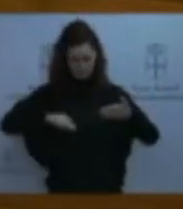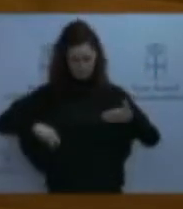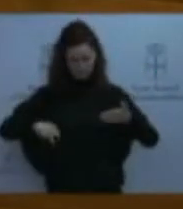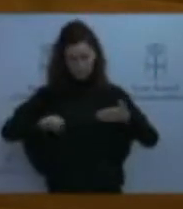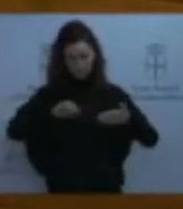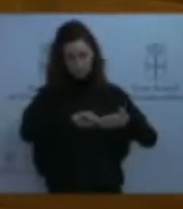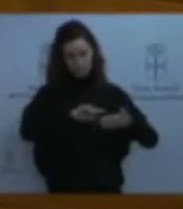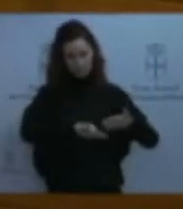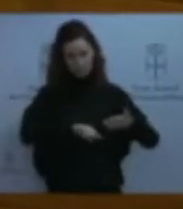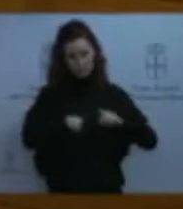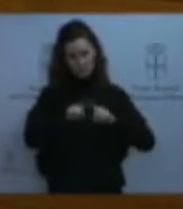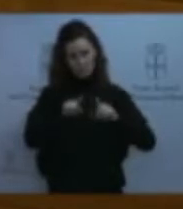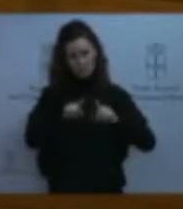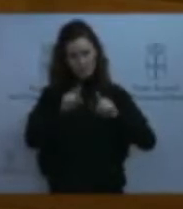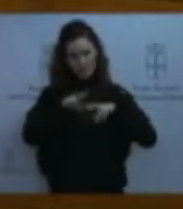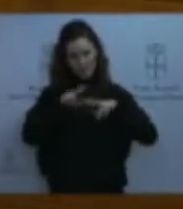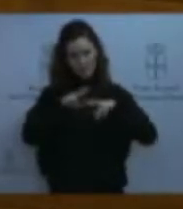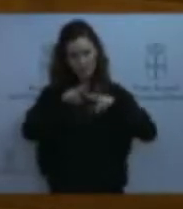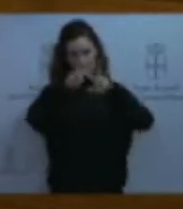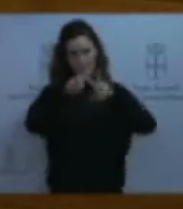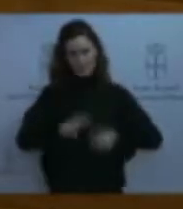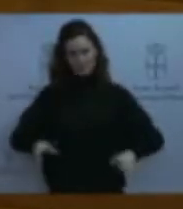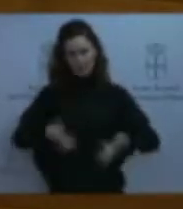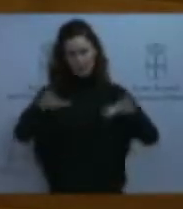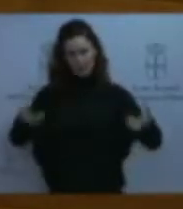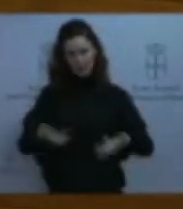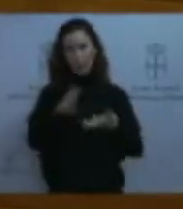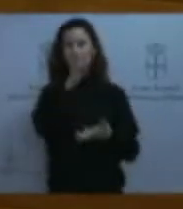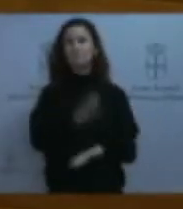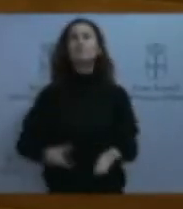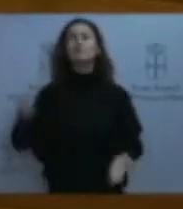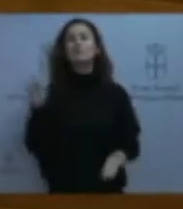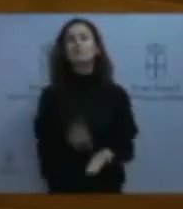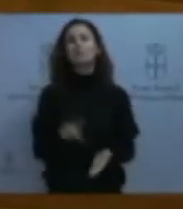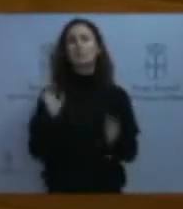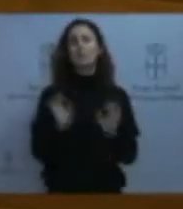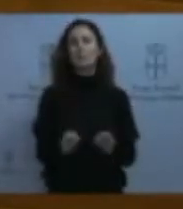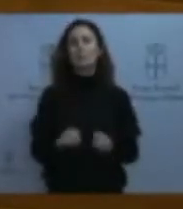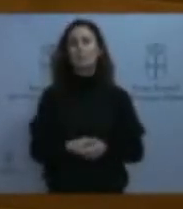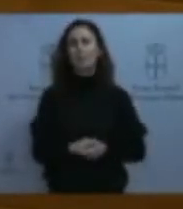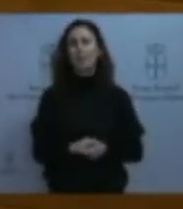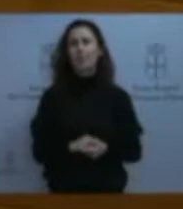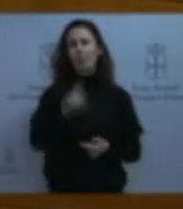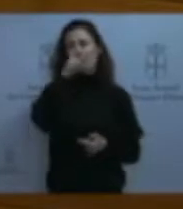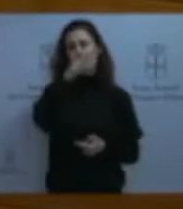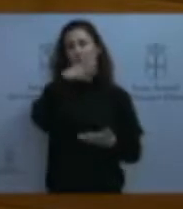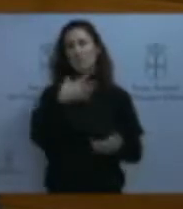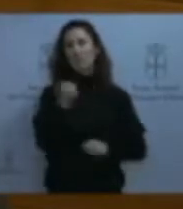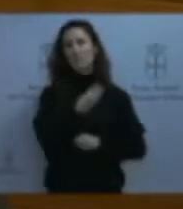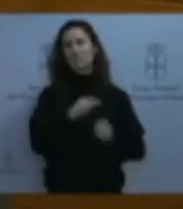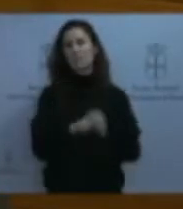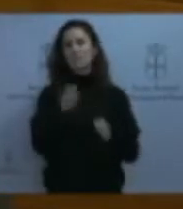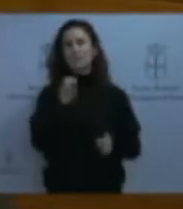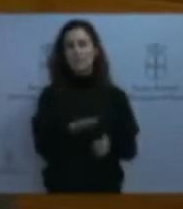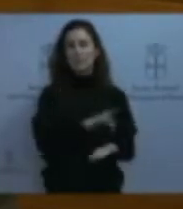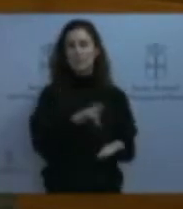como geógrafo, este tipo de análisis tan someros, o que ustedes habían llegado primero hacia el Gobierno, porque usted se acordó ahora de los incendios de diciembre de 2015, habían